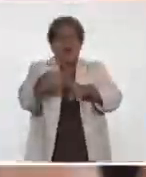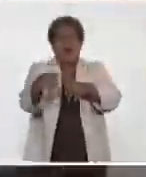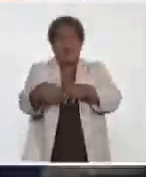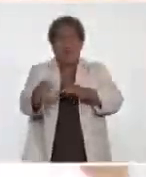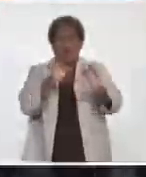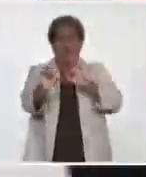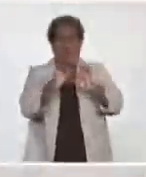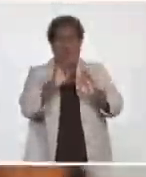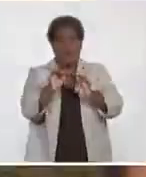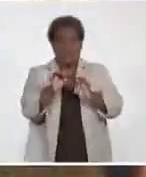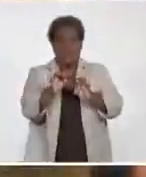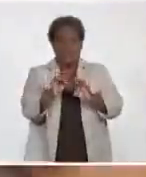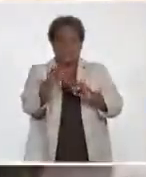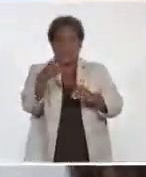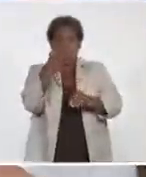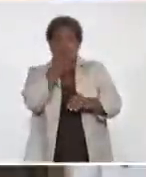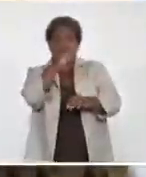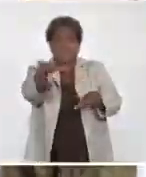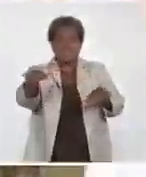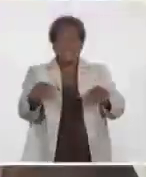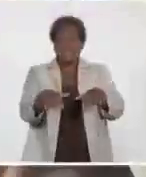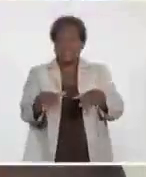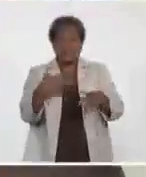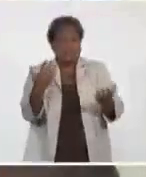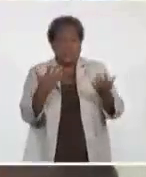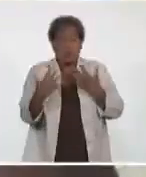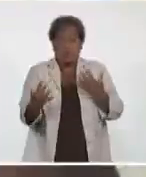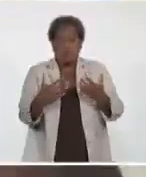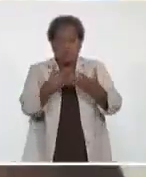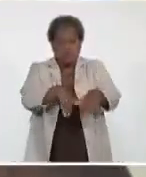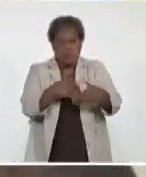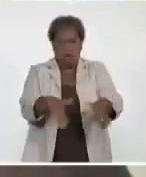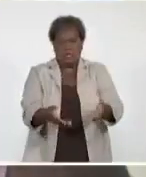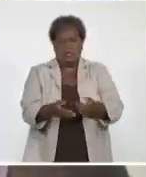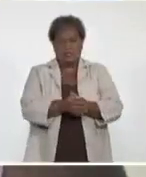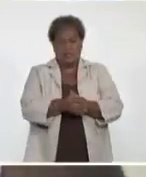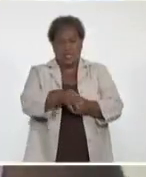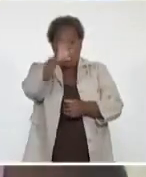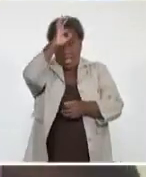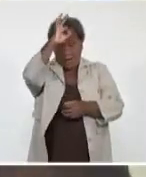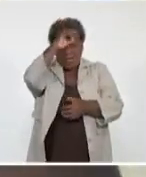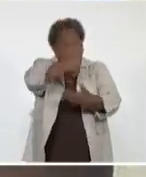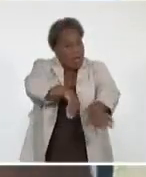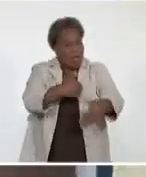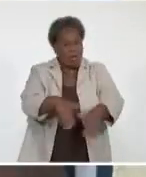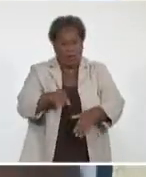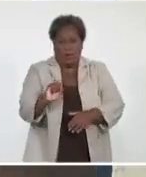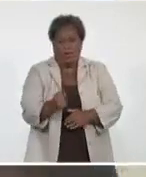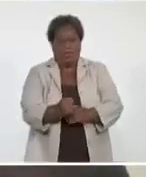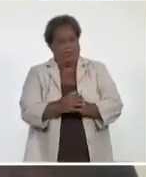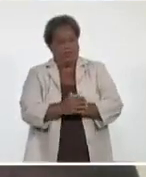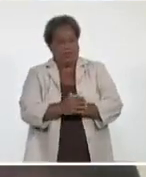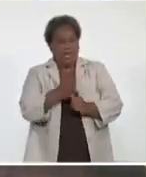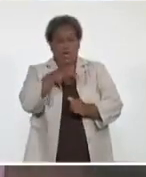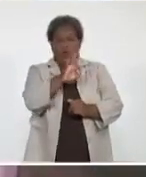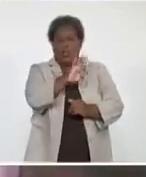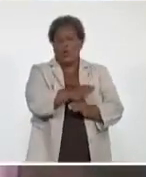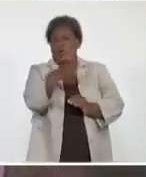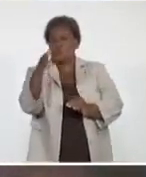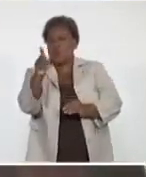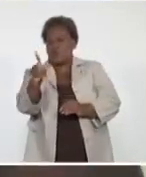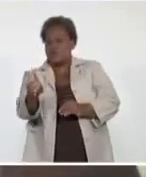estos días, todo indica, ha estado ausente. El inspector tiene que estar en la calle en todo momento, no es solamente de 8 a 12 ni de